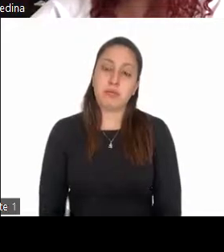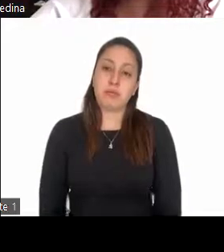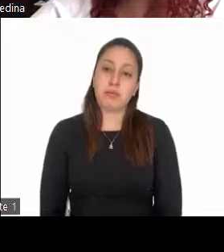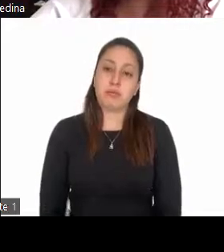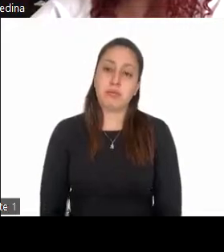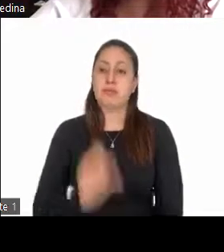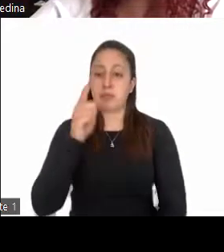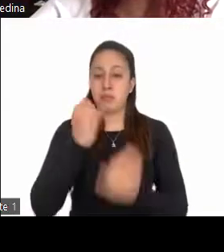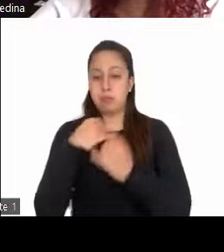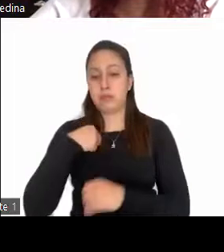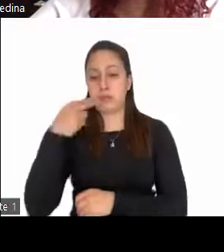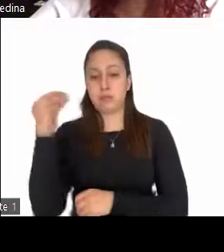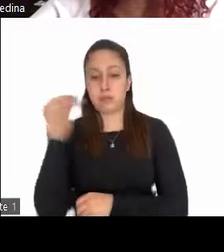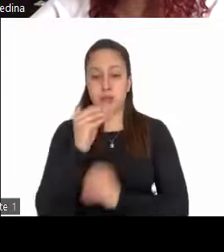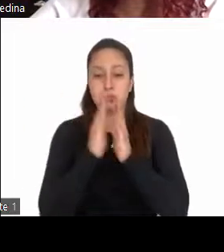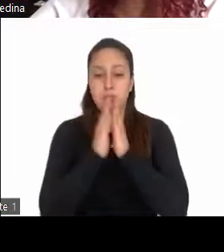a mí, por favor.